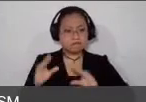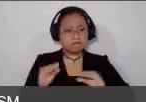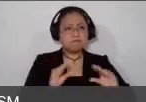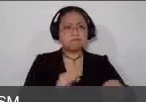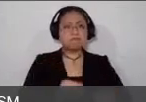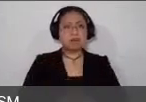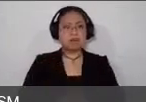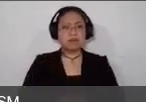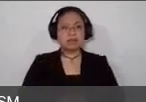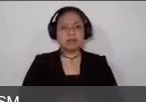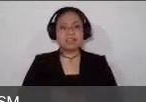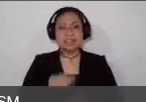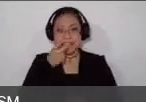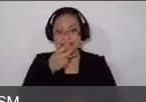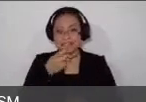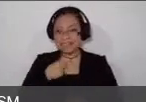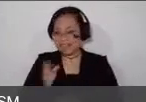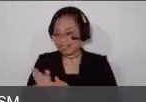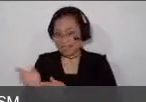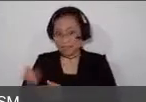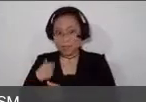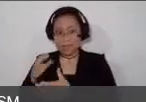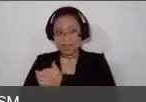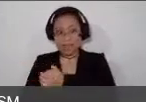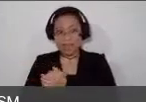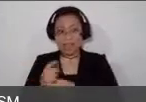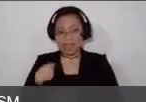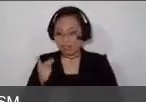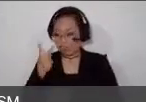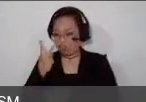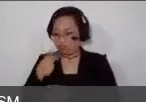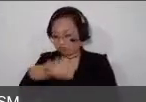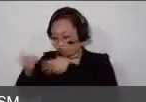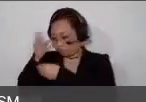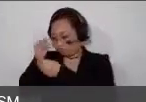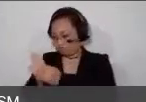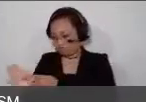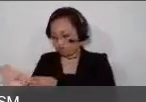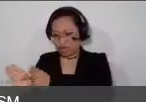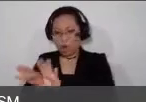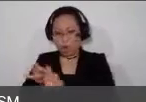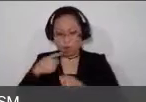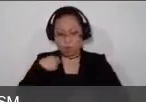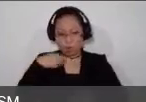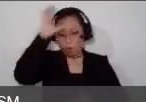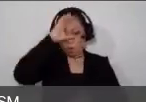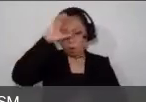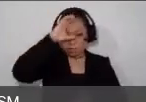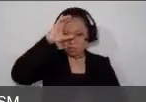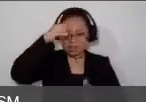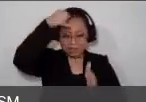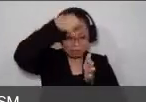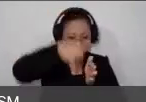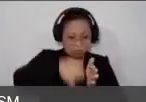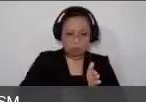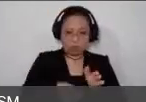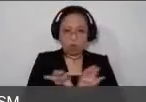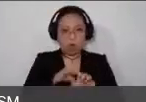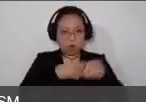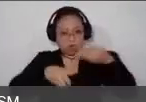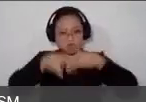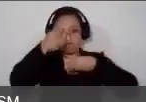ha continuado mi vida y debido a ese estudio de la conciencia y todo lo que yo estaba haciendo de